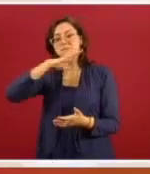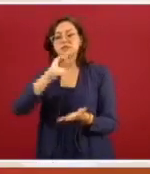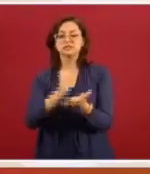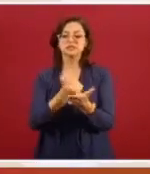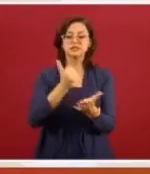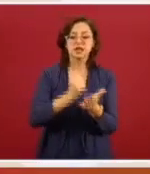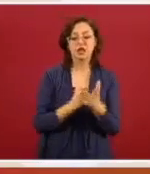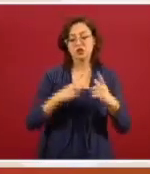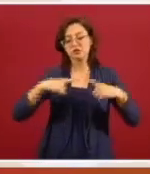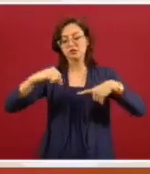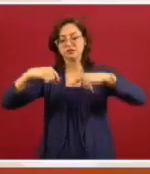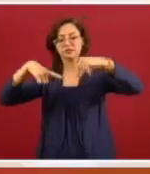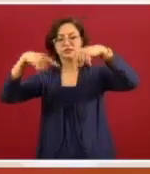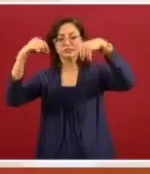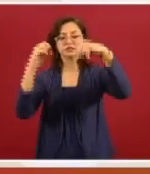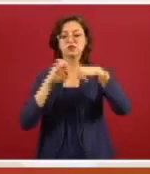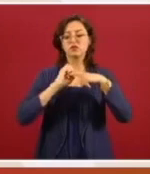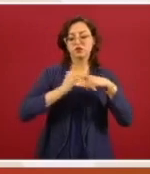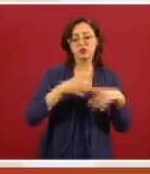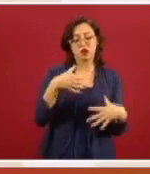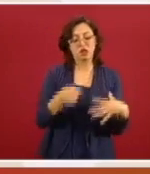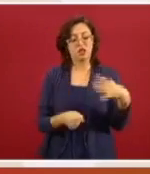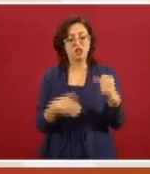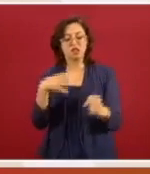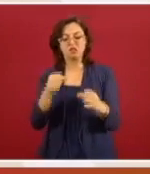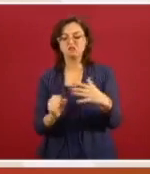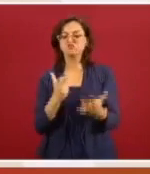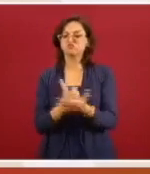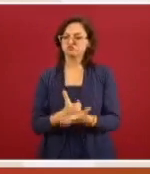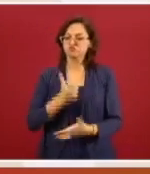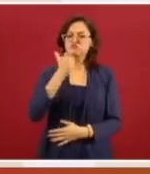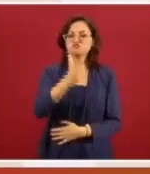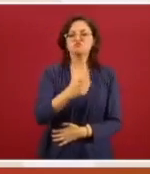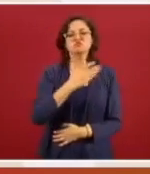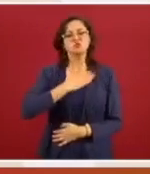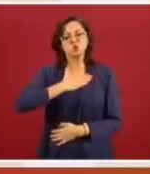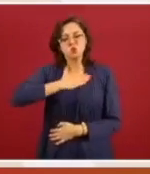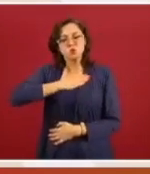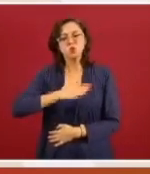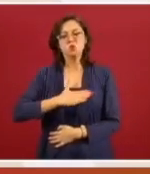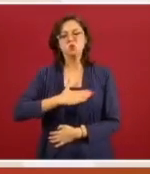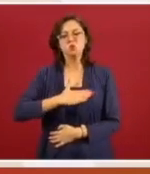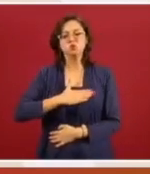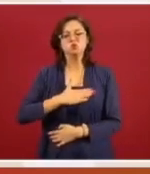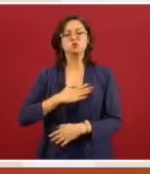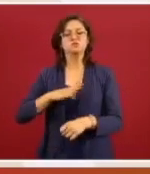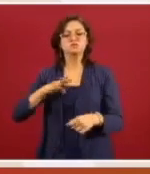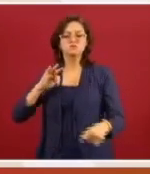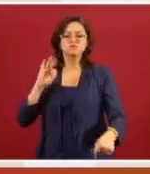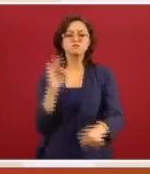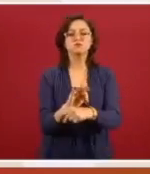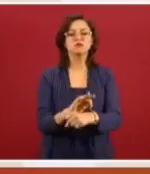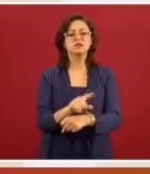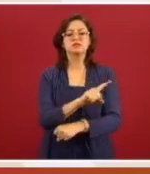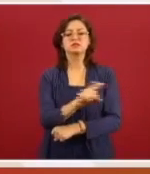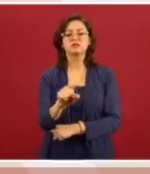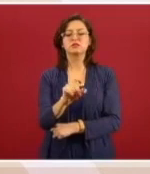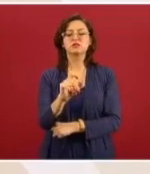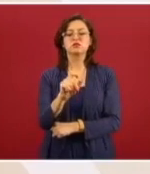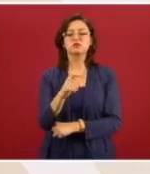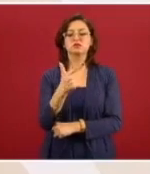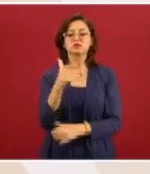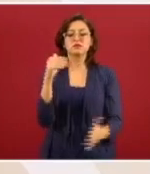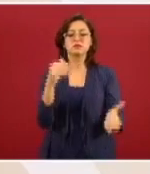frijol y leche en beneficio de 107,000 productores.